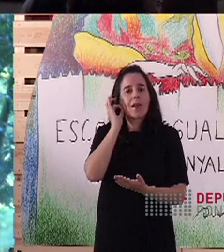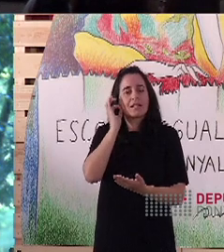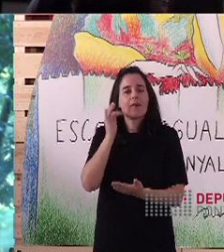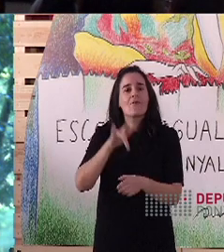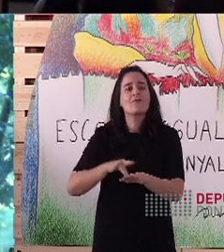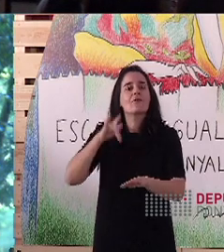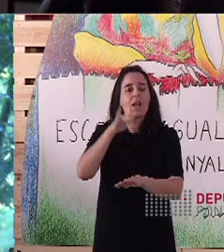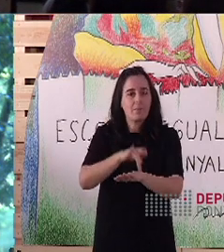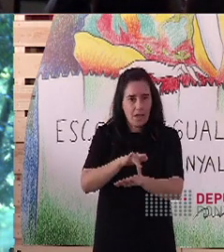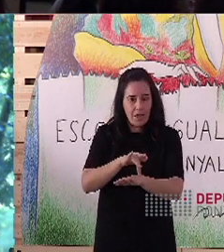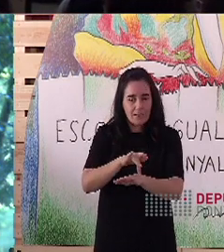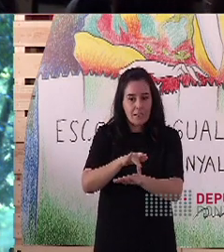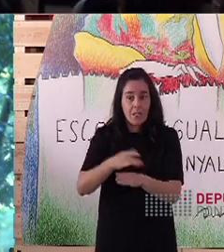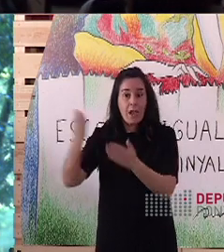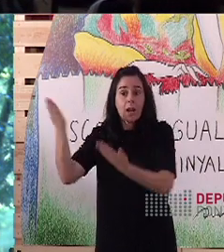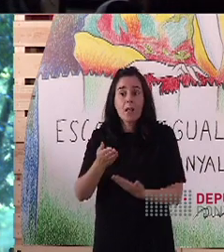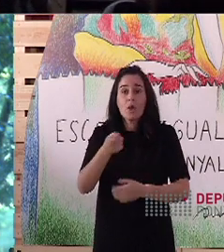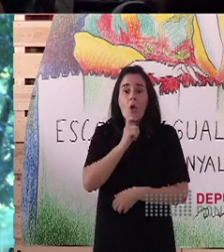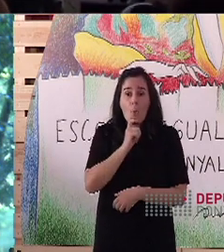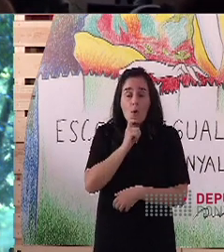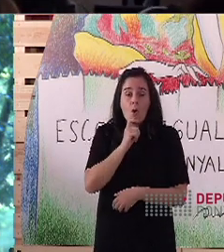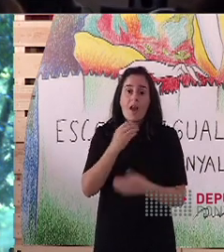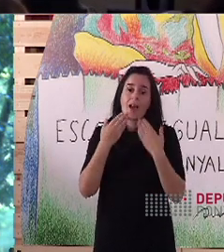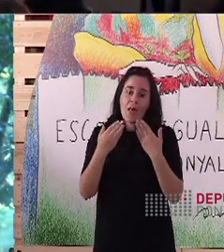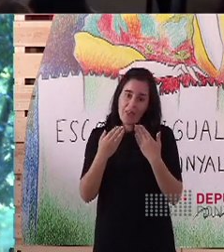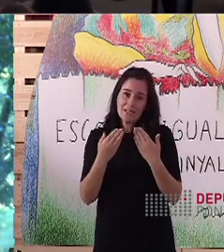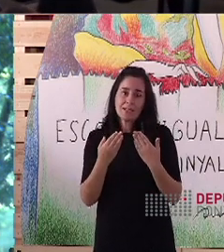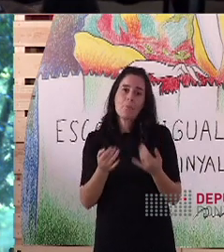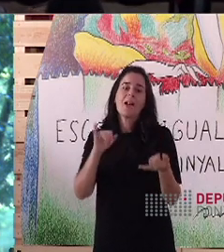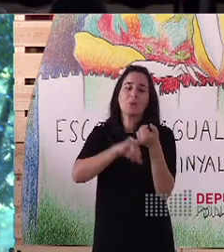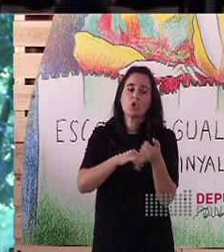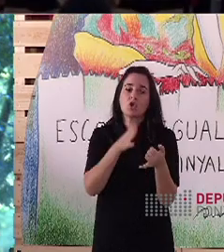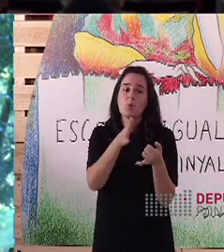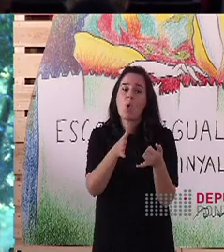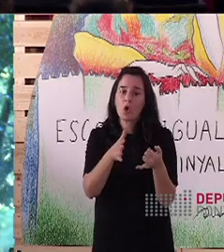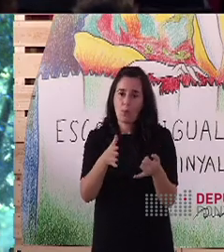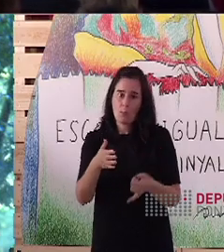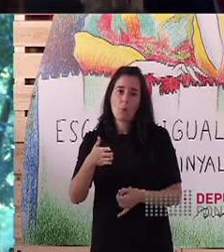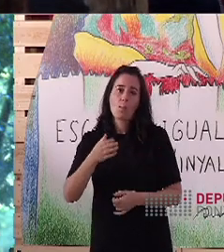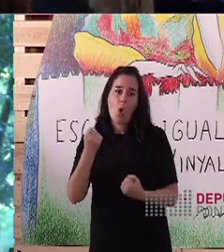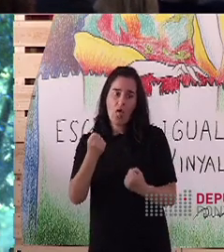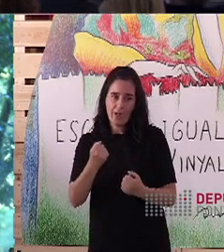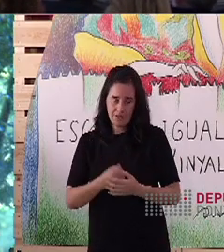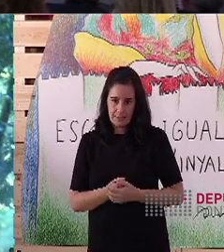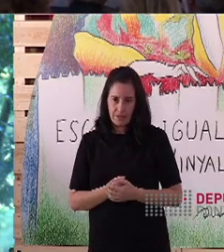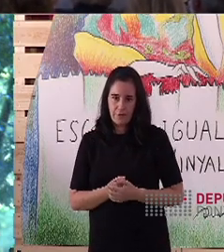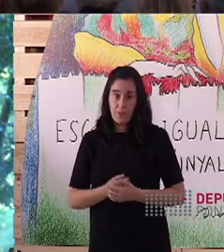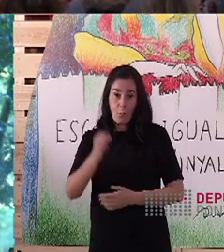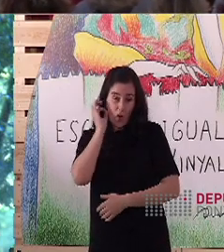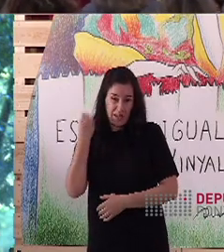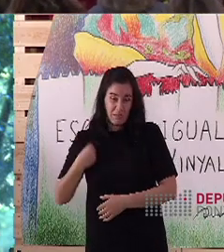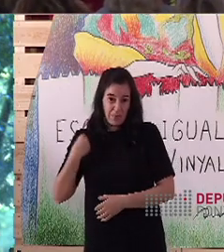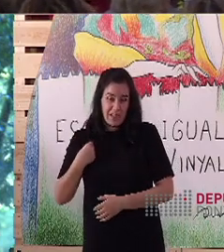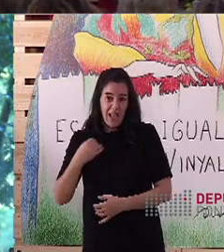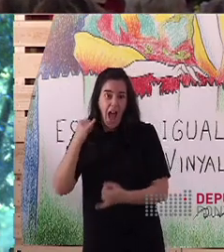de esta forma, a través de estos matrimonios por poderes. Estas mujeres se convierten en esclavas